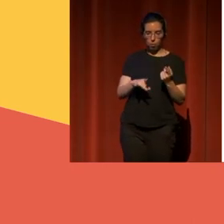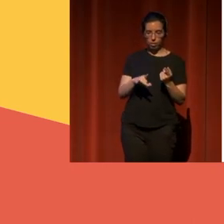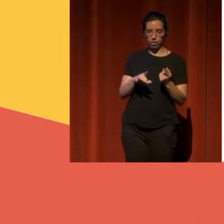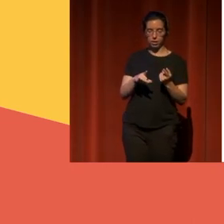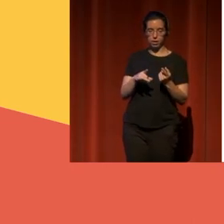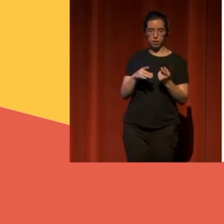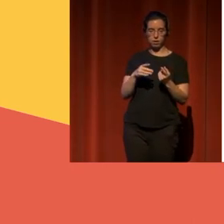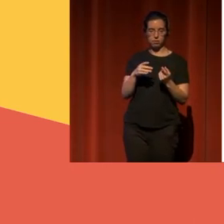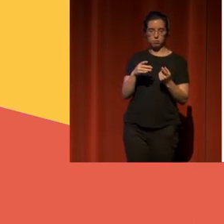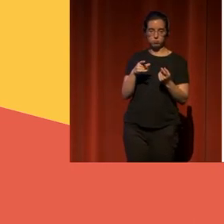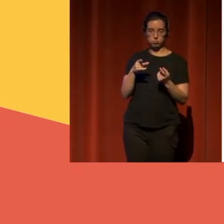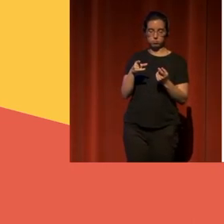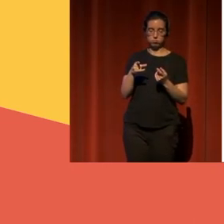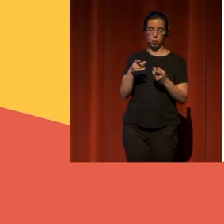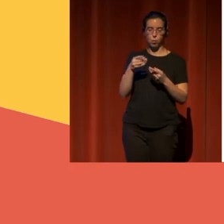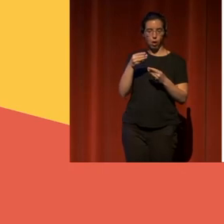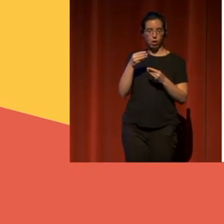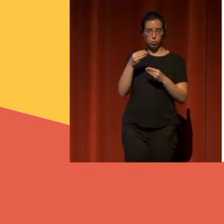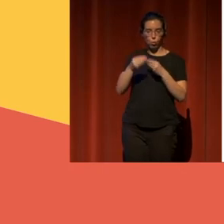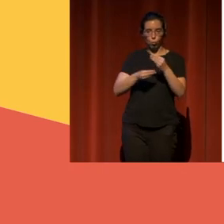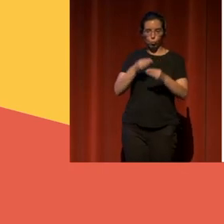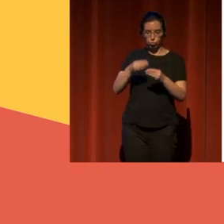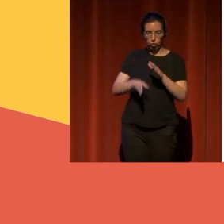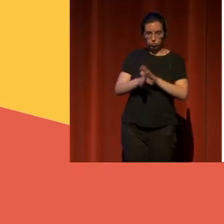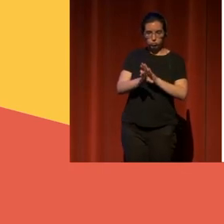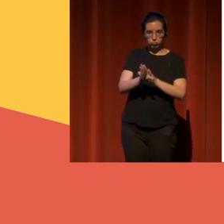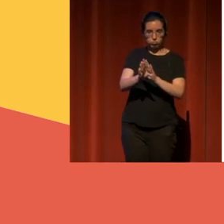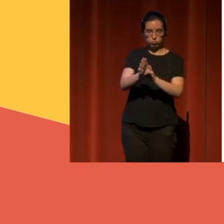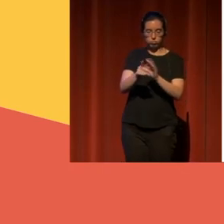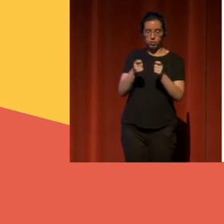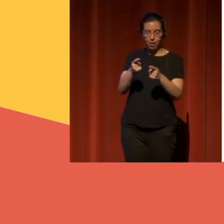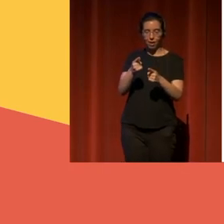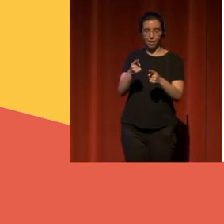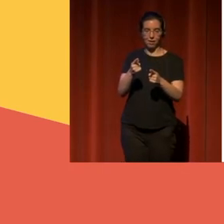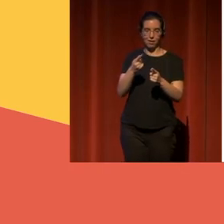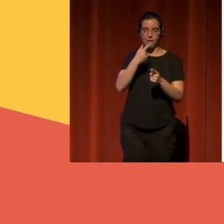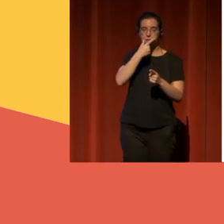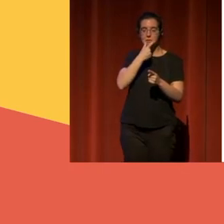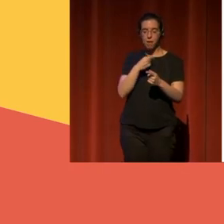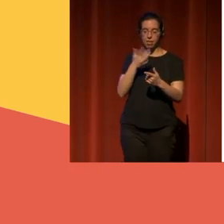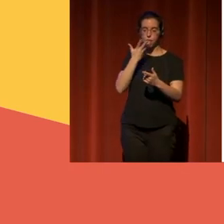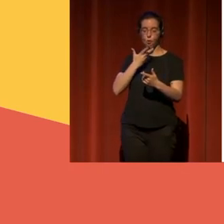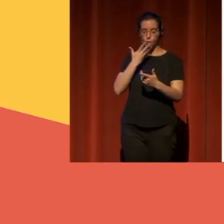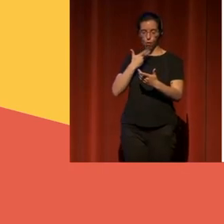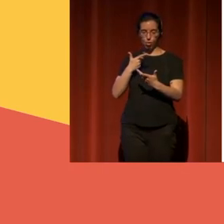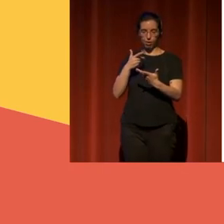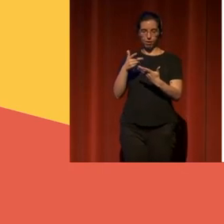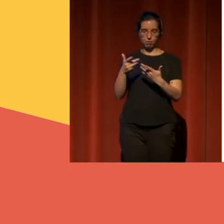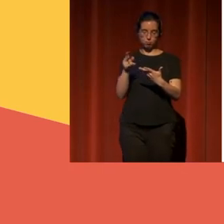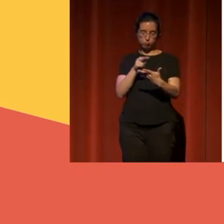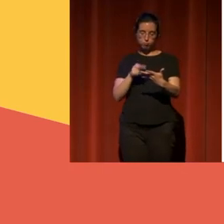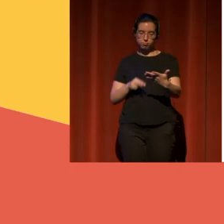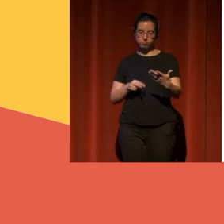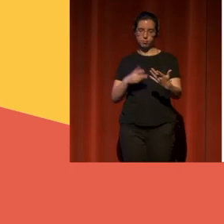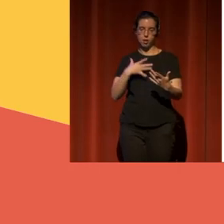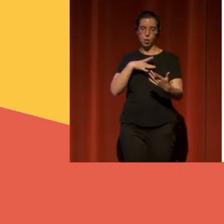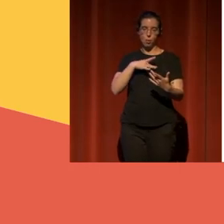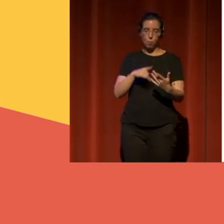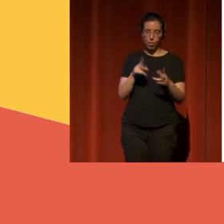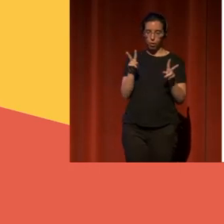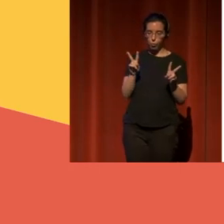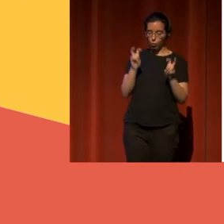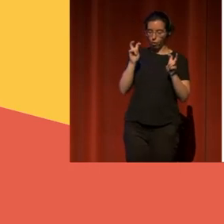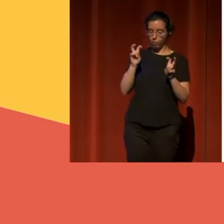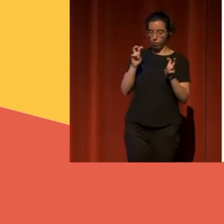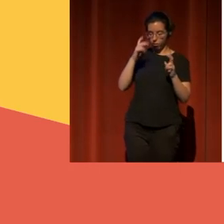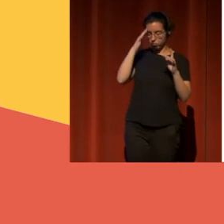más detenido, más reiterado y sostenido para familiarizar a los lectores con su manejo, permitiría romper el efecto de novedad